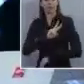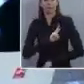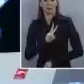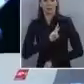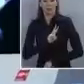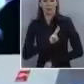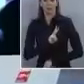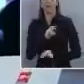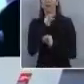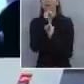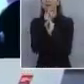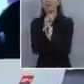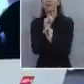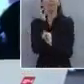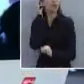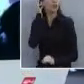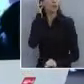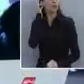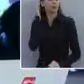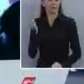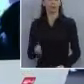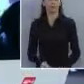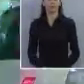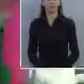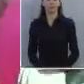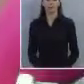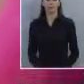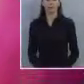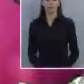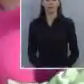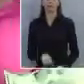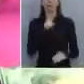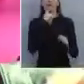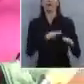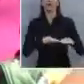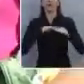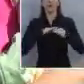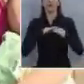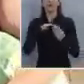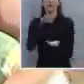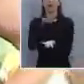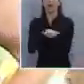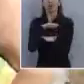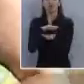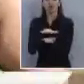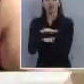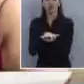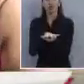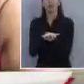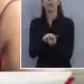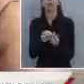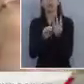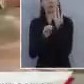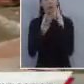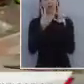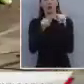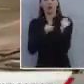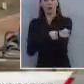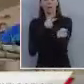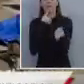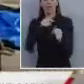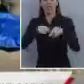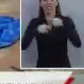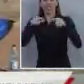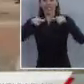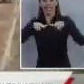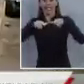puerto en el informe de Natalia Gutiérrez. ¿Qué están consiguiendo? ¿Cefrasada? ¿Colchones? Cuatro familias vivían en